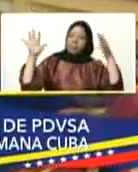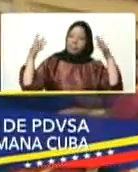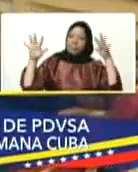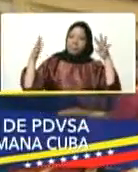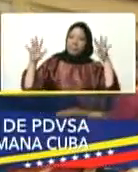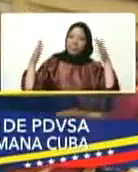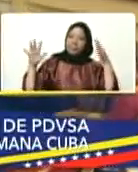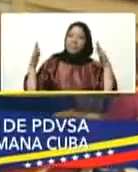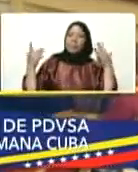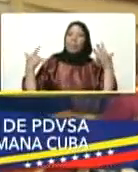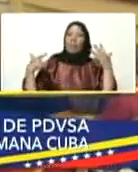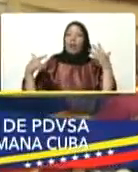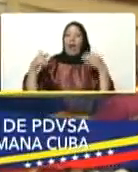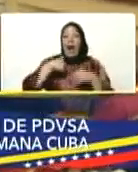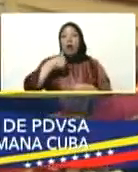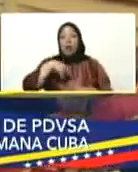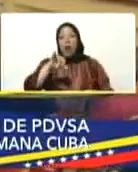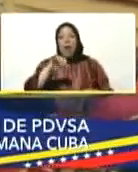Que se entrega